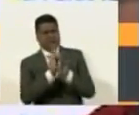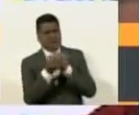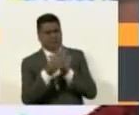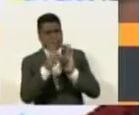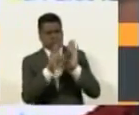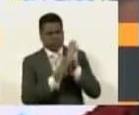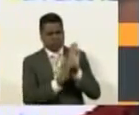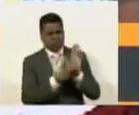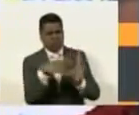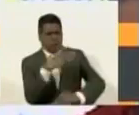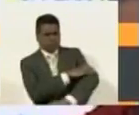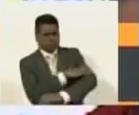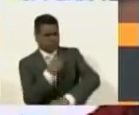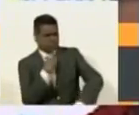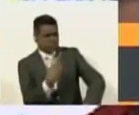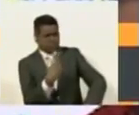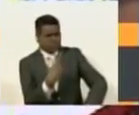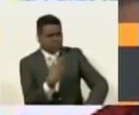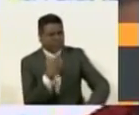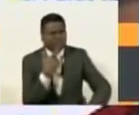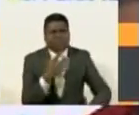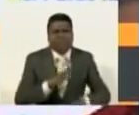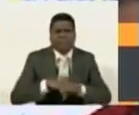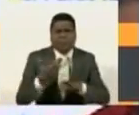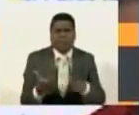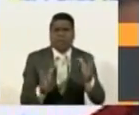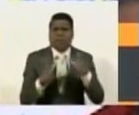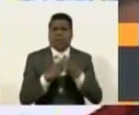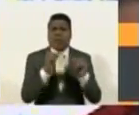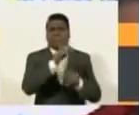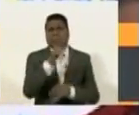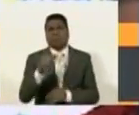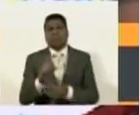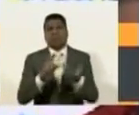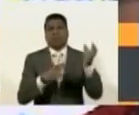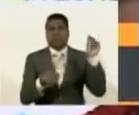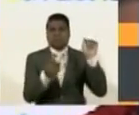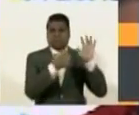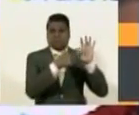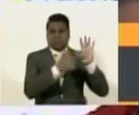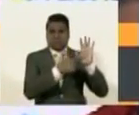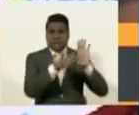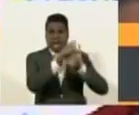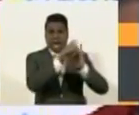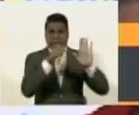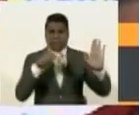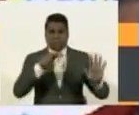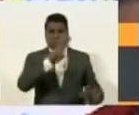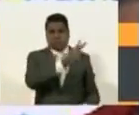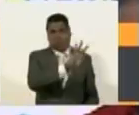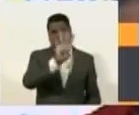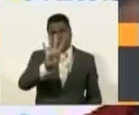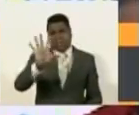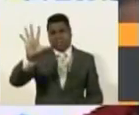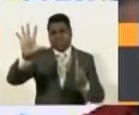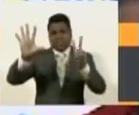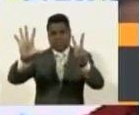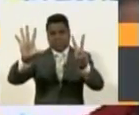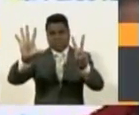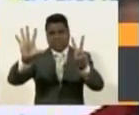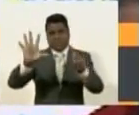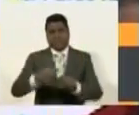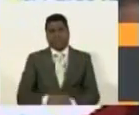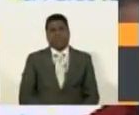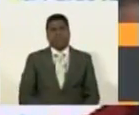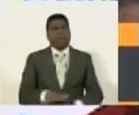debemos agarrar esta constitución, irnos a los artículos del 247,